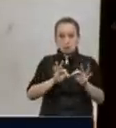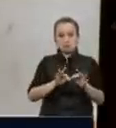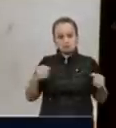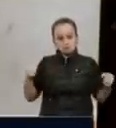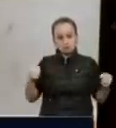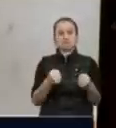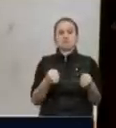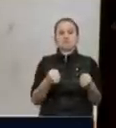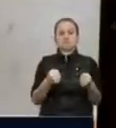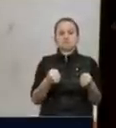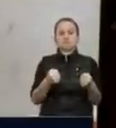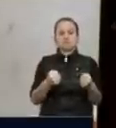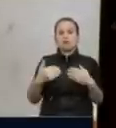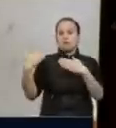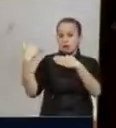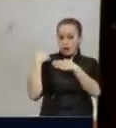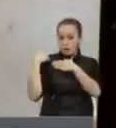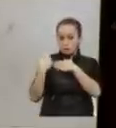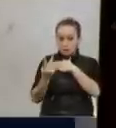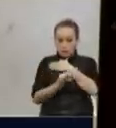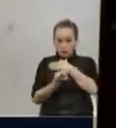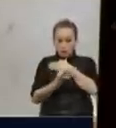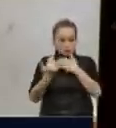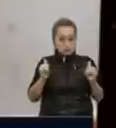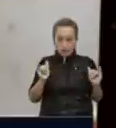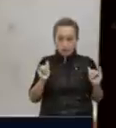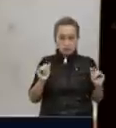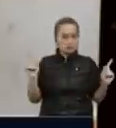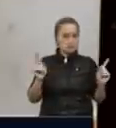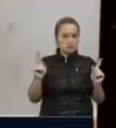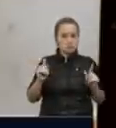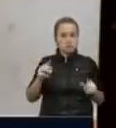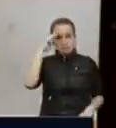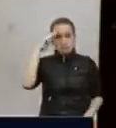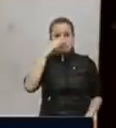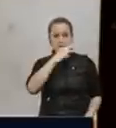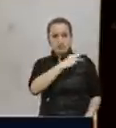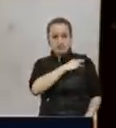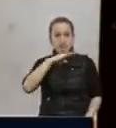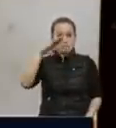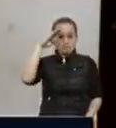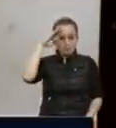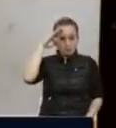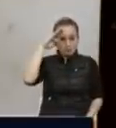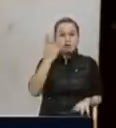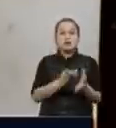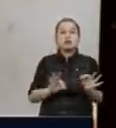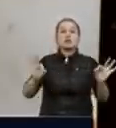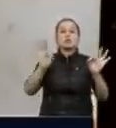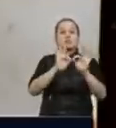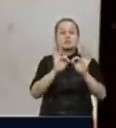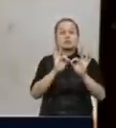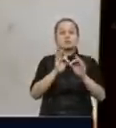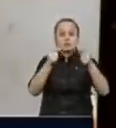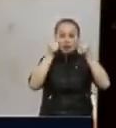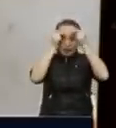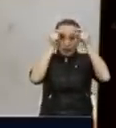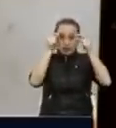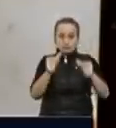esa no puede ser una responsabilidad exclusiva de las Fuerzas Armadas. Es una presencia integral del